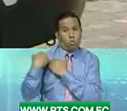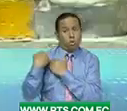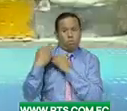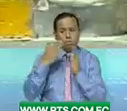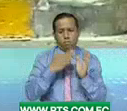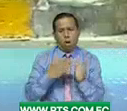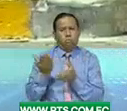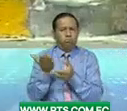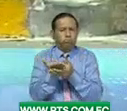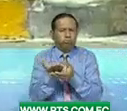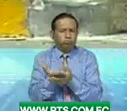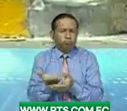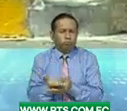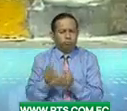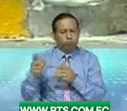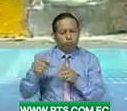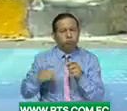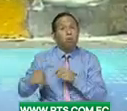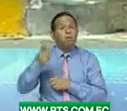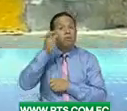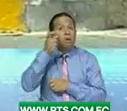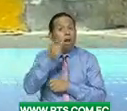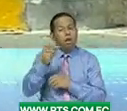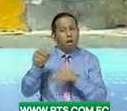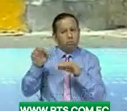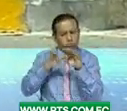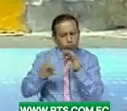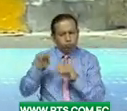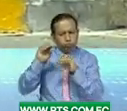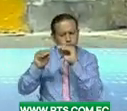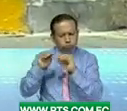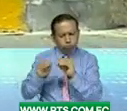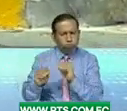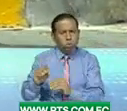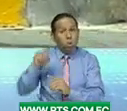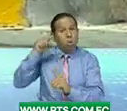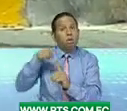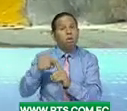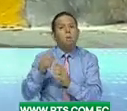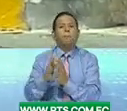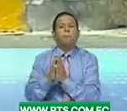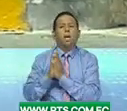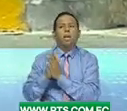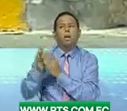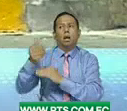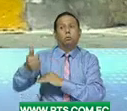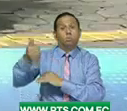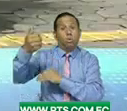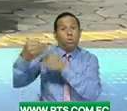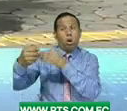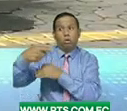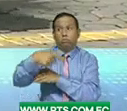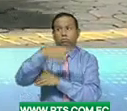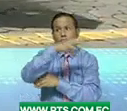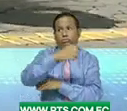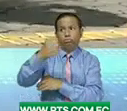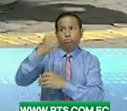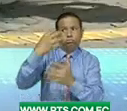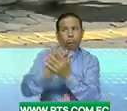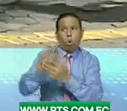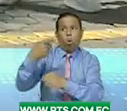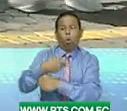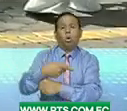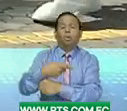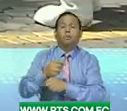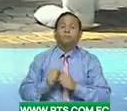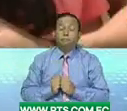está trabajando en esto para pedir la prisión preventiva en cuanto a las personas que estarían vinculadas y que han